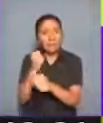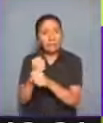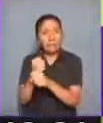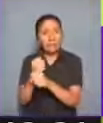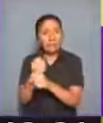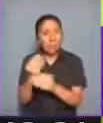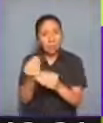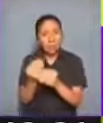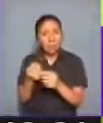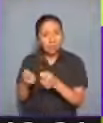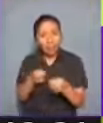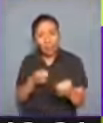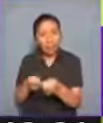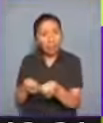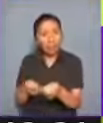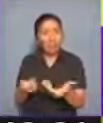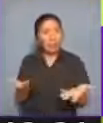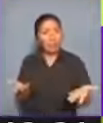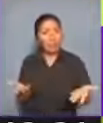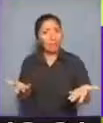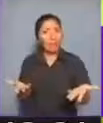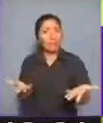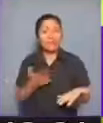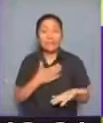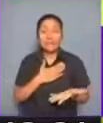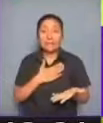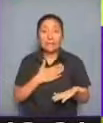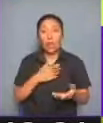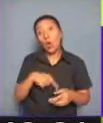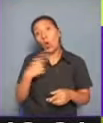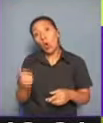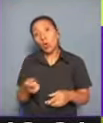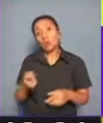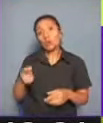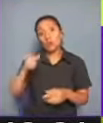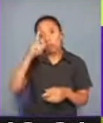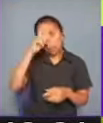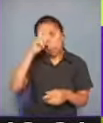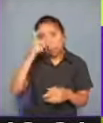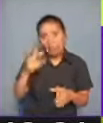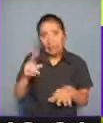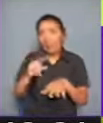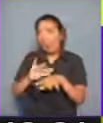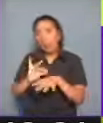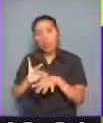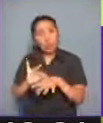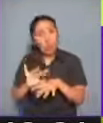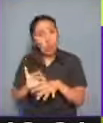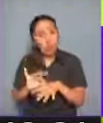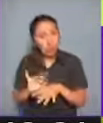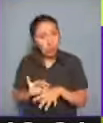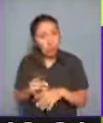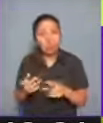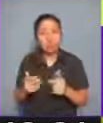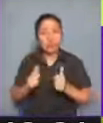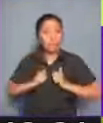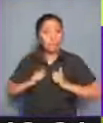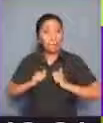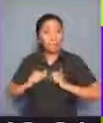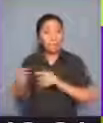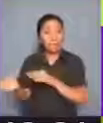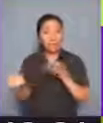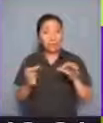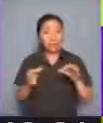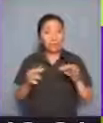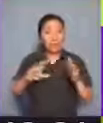haciendo trámites también otros que quizás tienen que ir al médico y es tuvieron que ya tener una espera para llegar